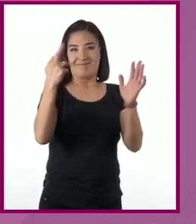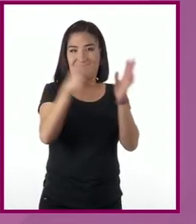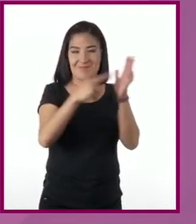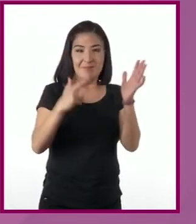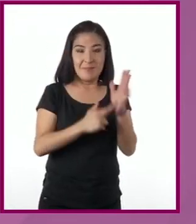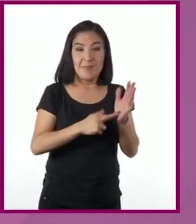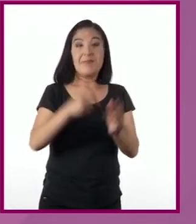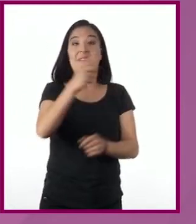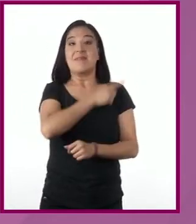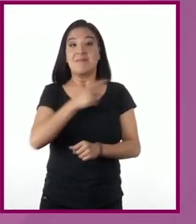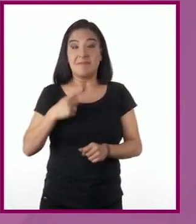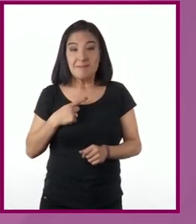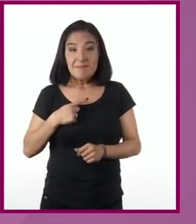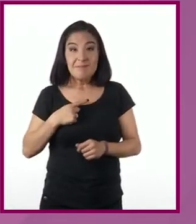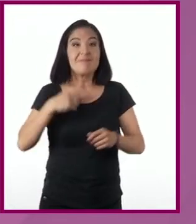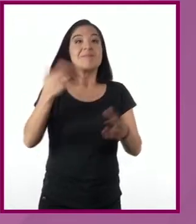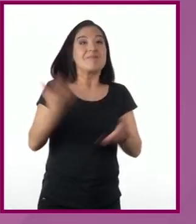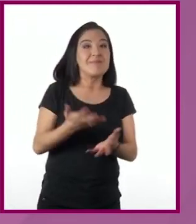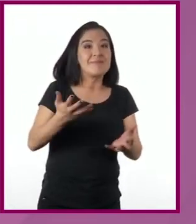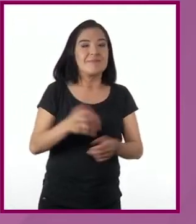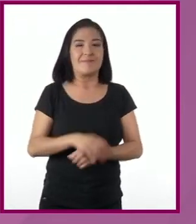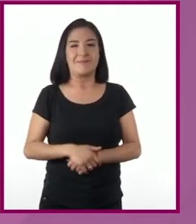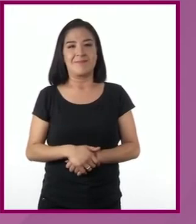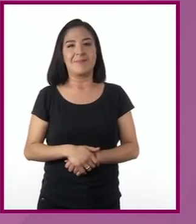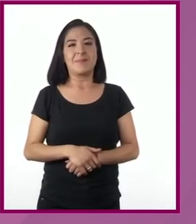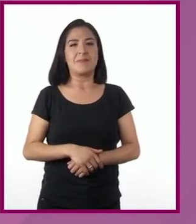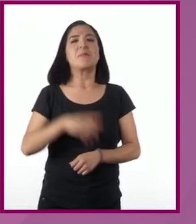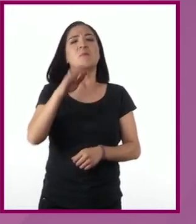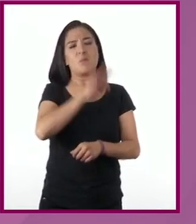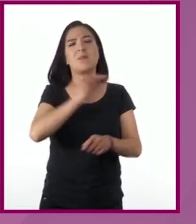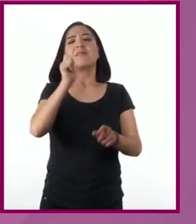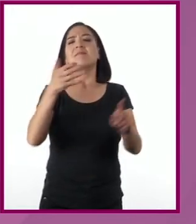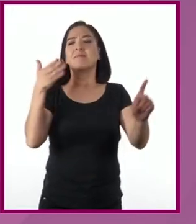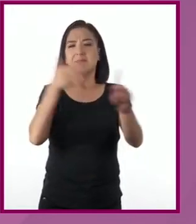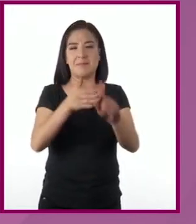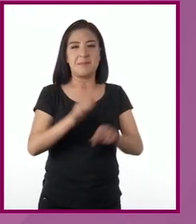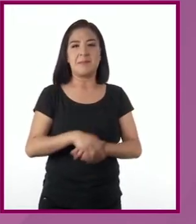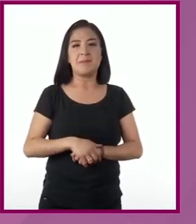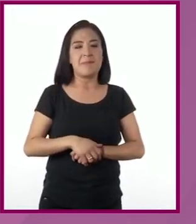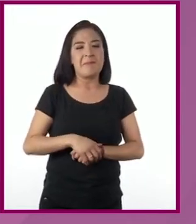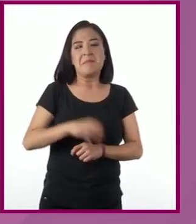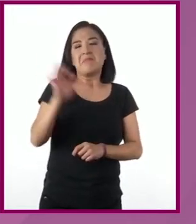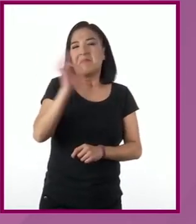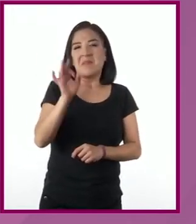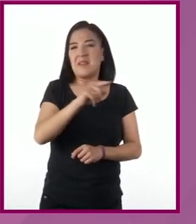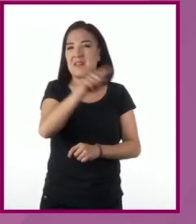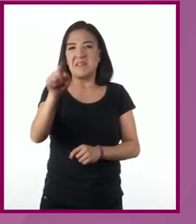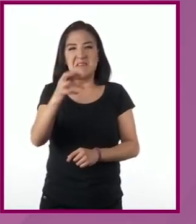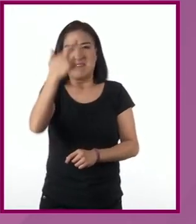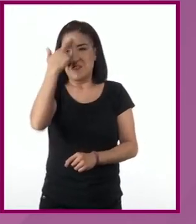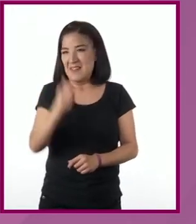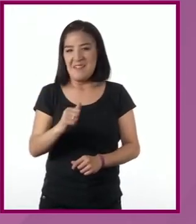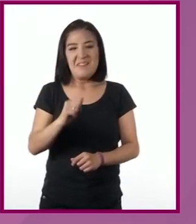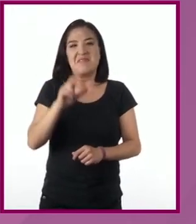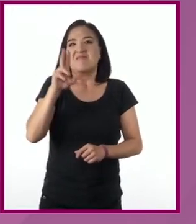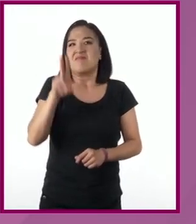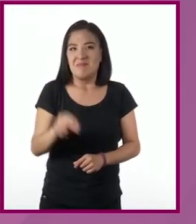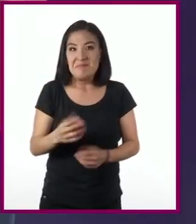Deberá, tendrá, o se puede ser más específico. Si por alguna razón no.